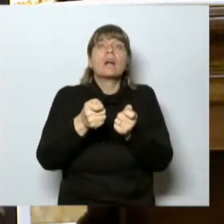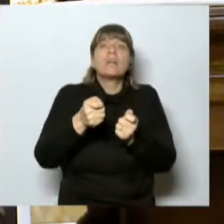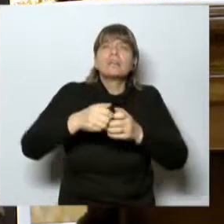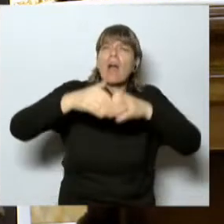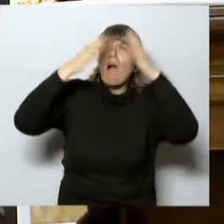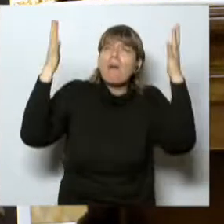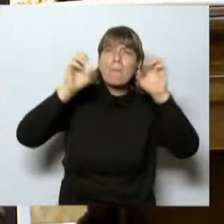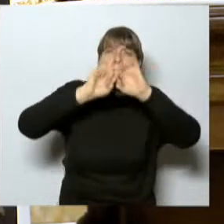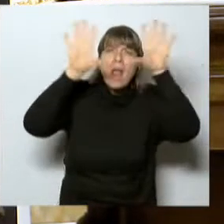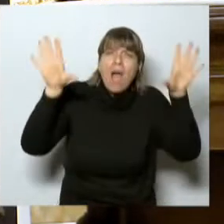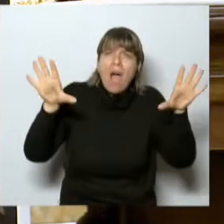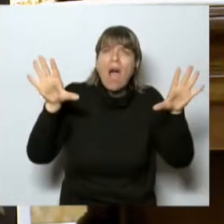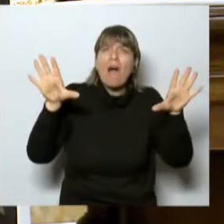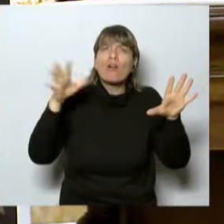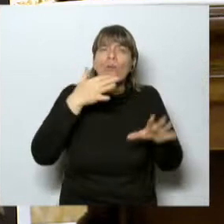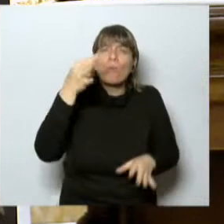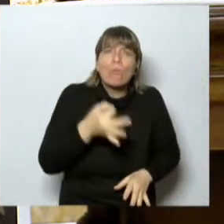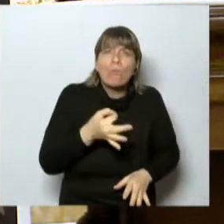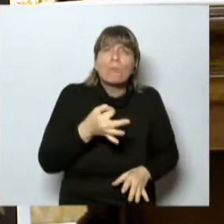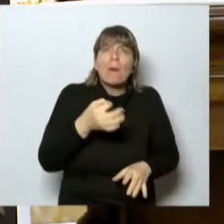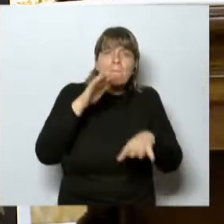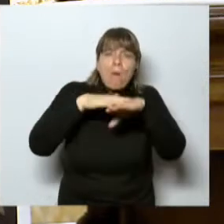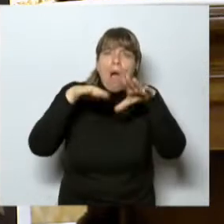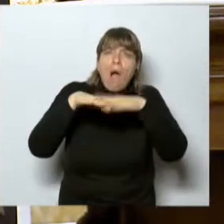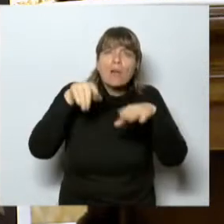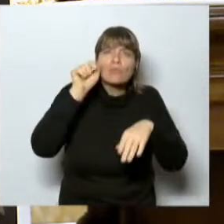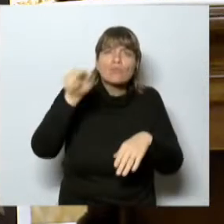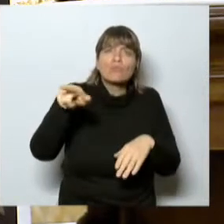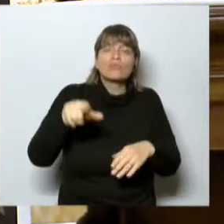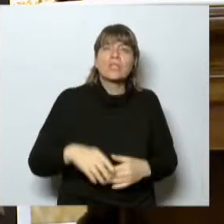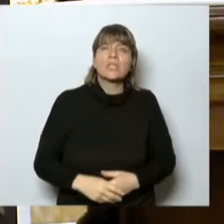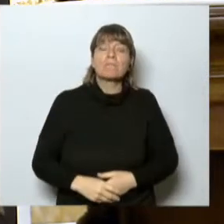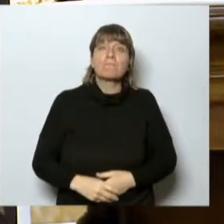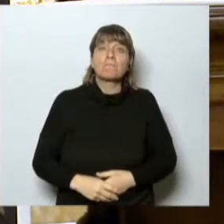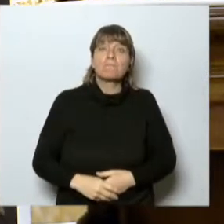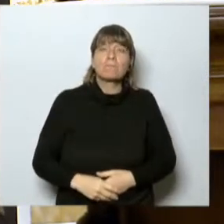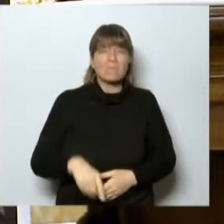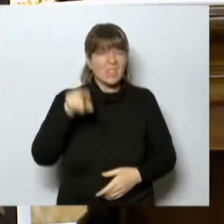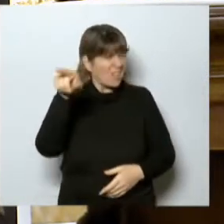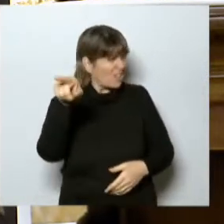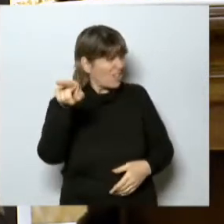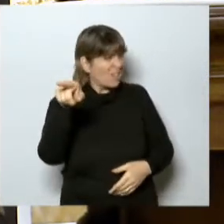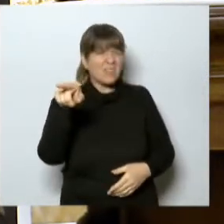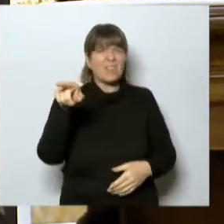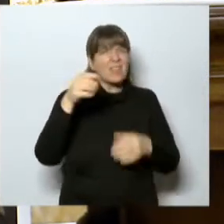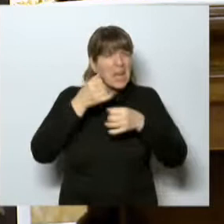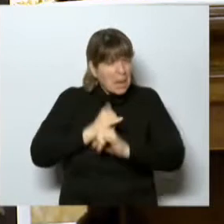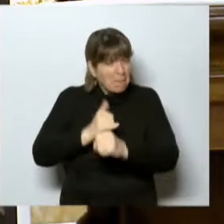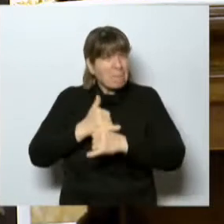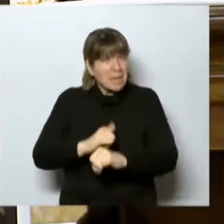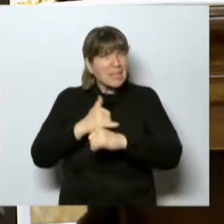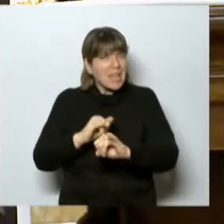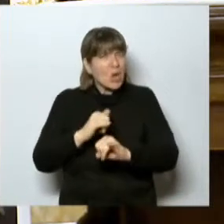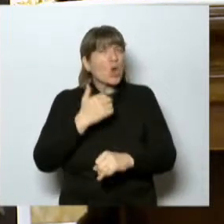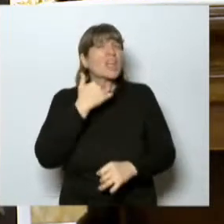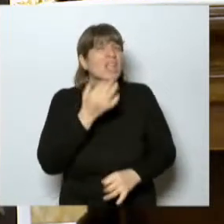grandes milagros que se realizan por sus manos? ¿No es acaso el carpintero, el